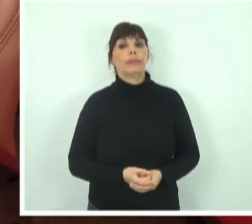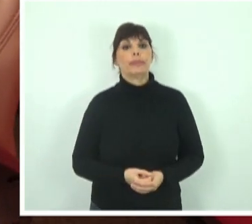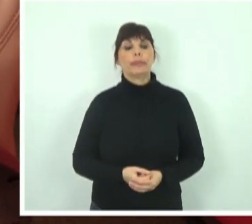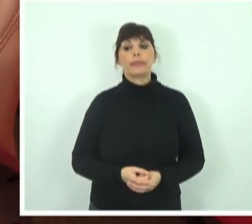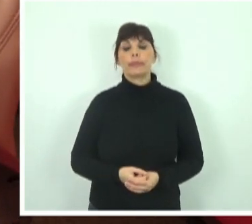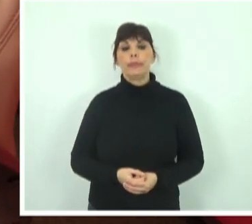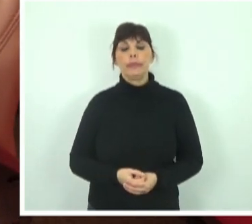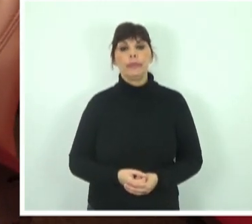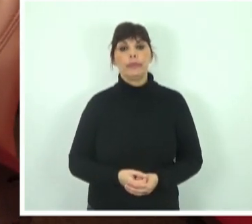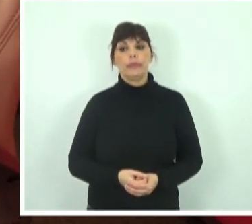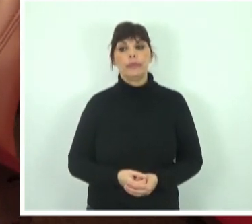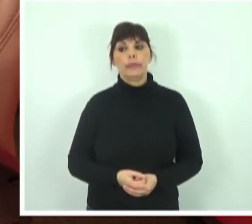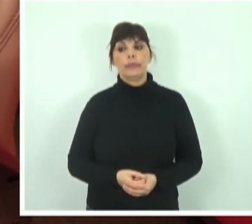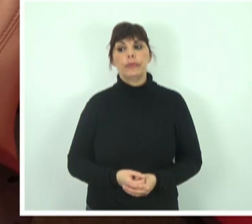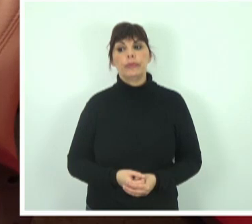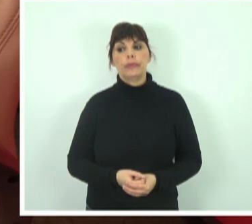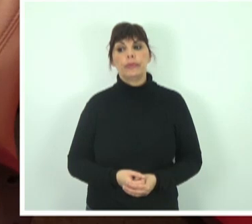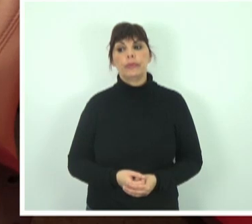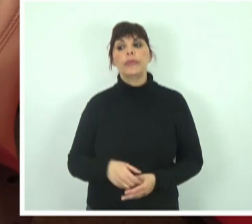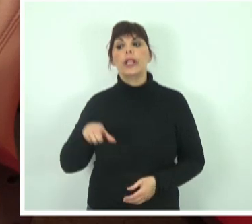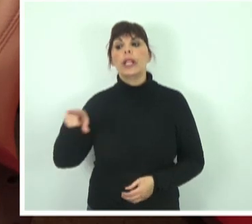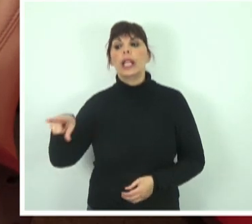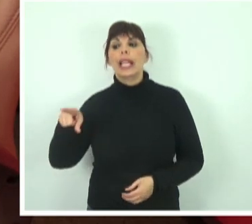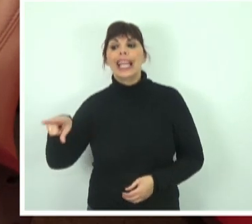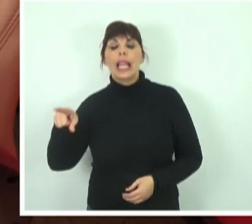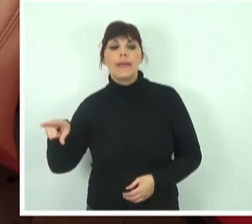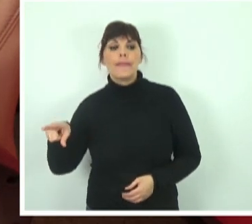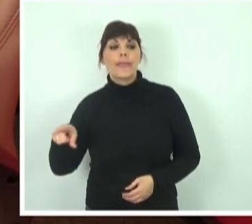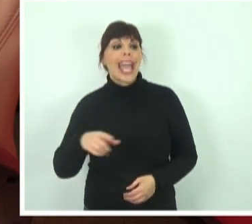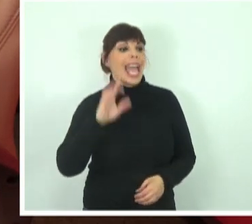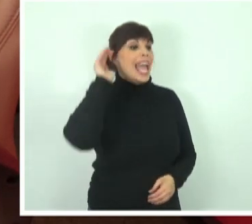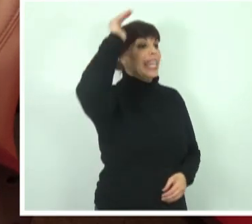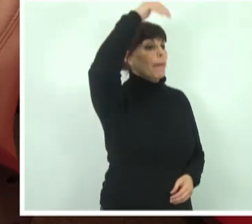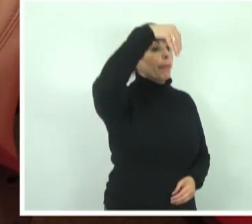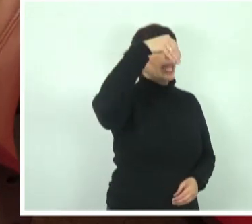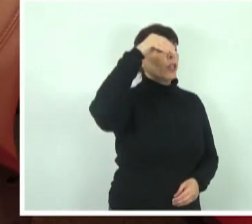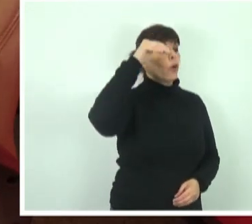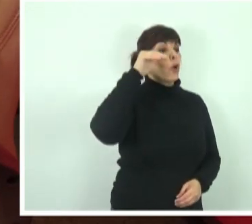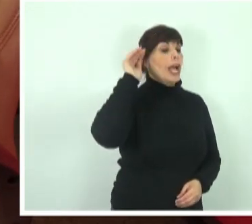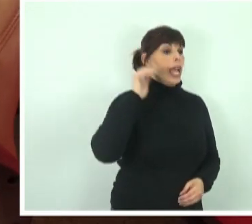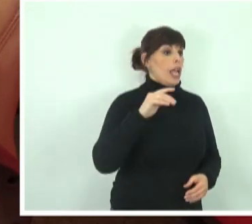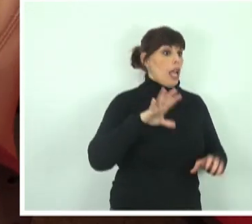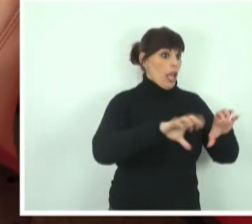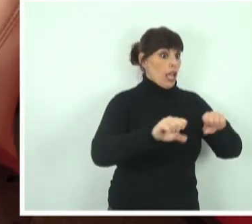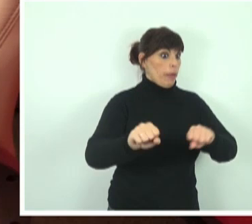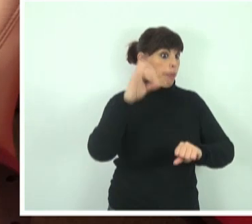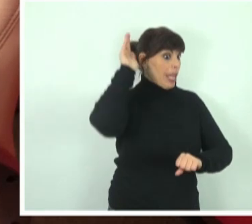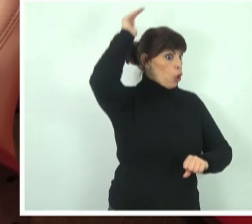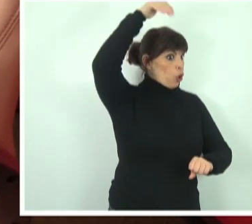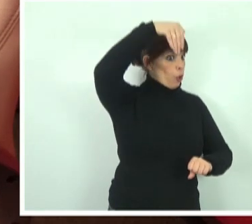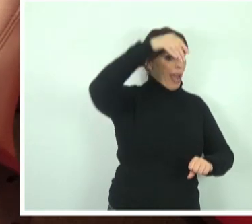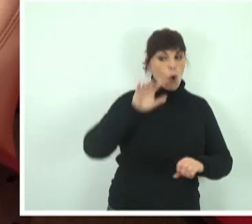Grecia conquistó a Roma filosóficamente, o en el pensar, en el idioma. Y